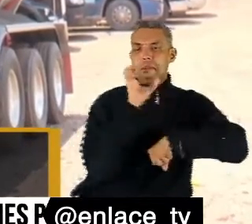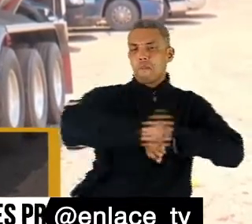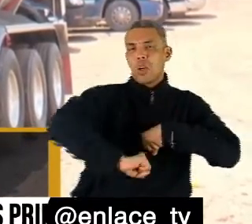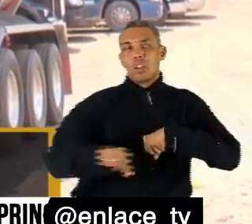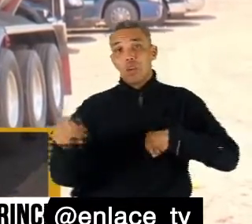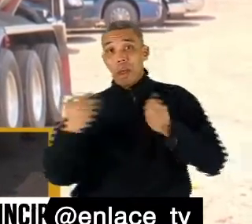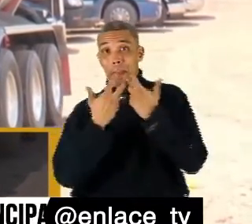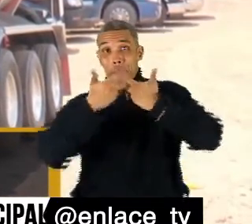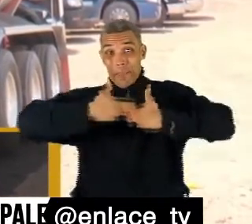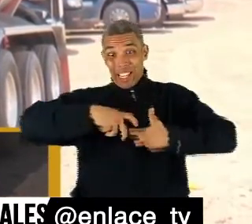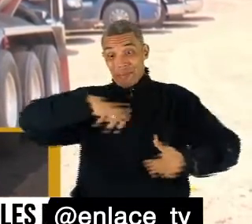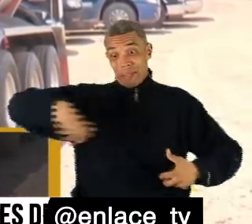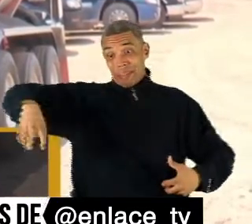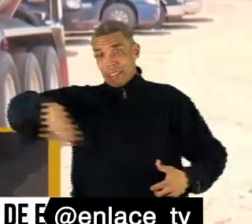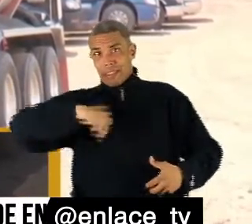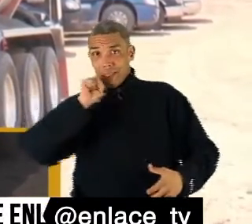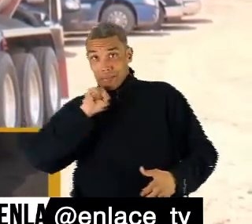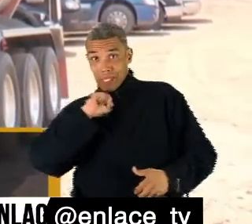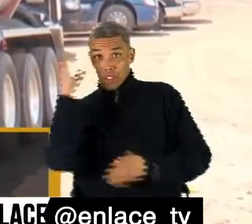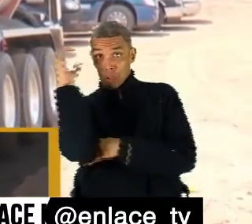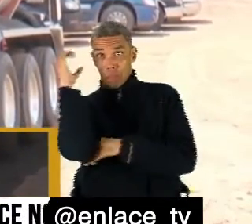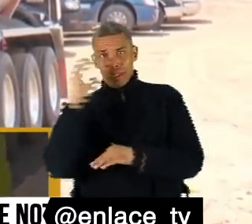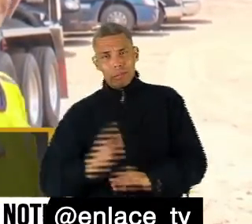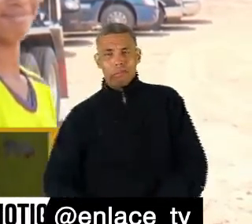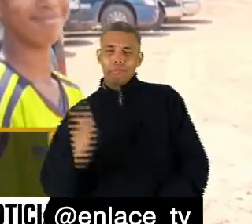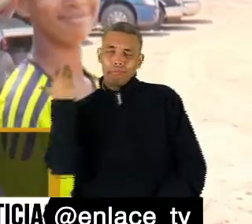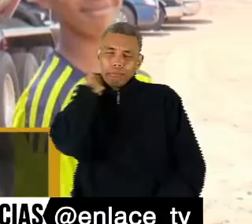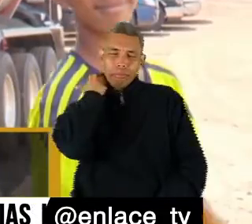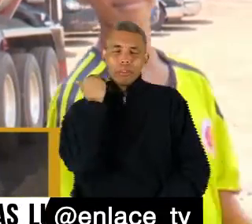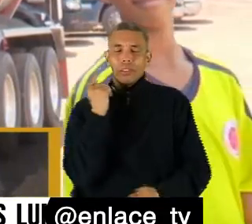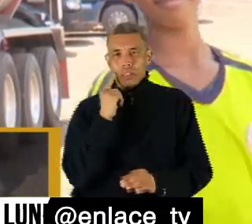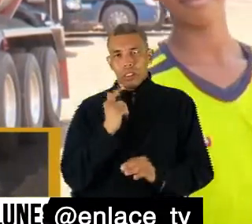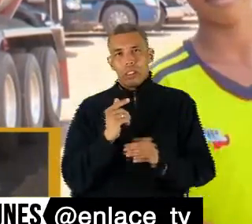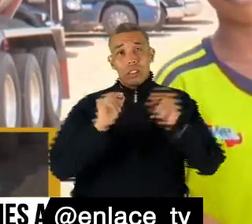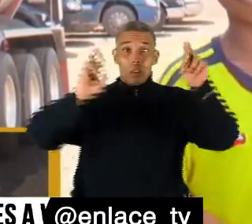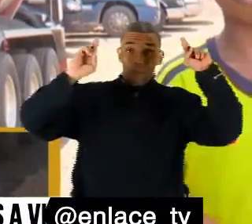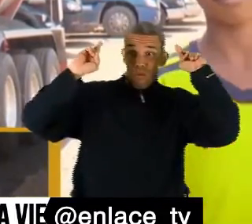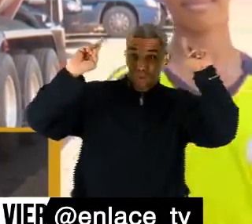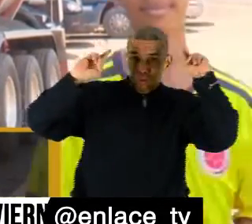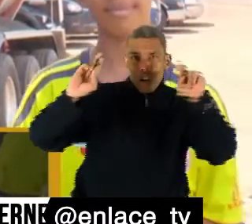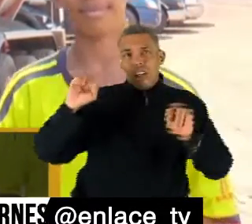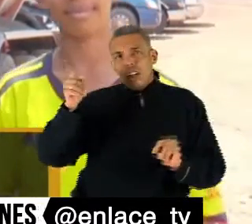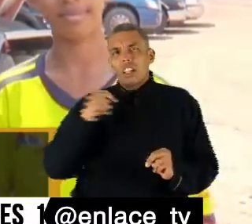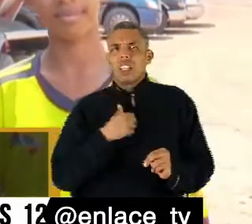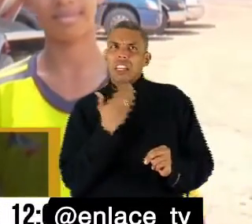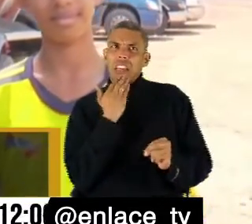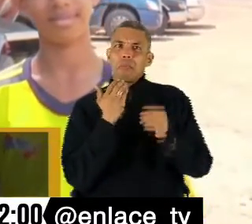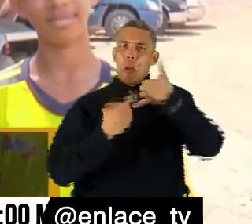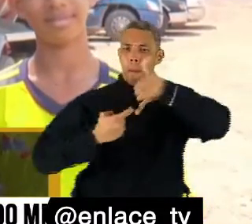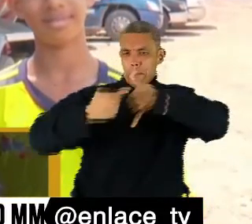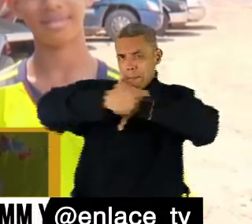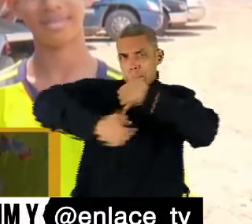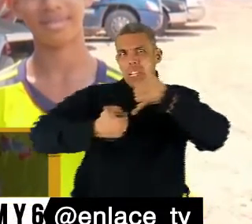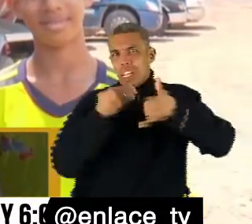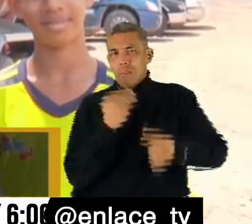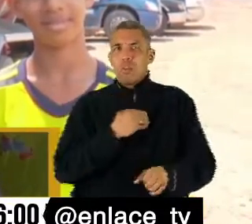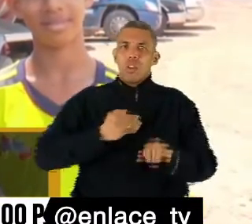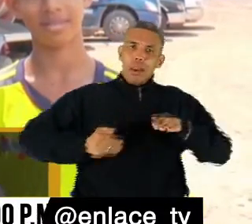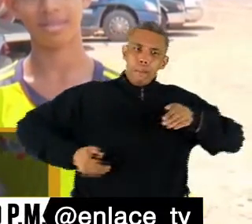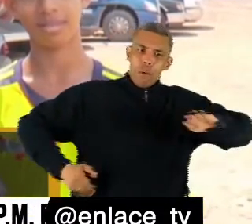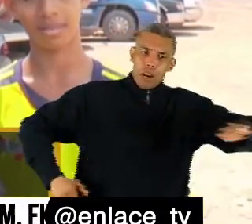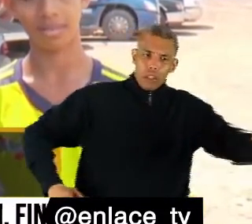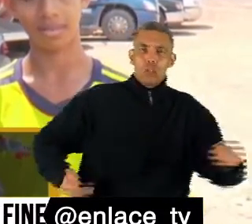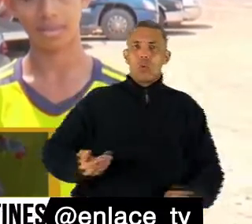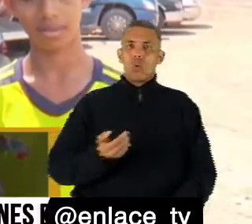vienen en tránsito hacia Barranca Bermeja y estamos esperando que se una lo que es la gente de Buenaventura, lo que es la gente del Valle